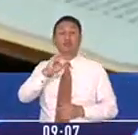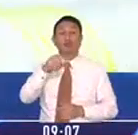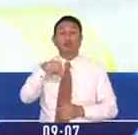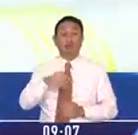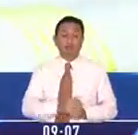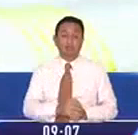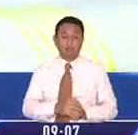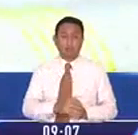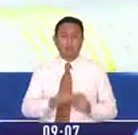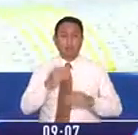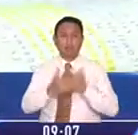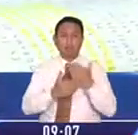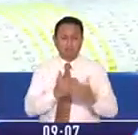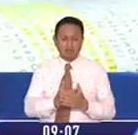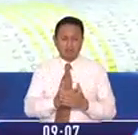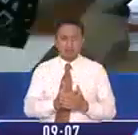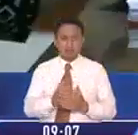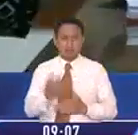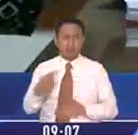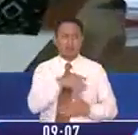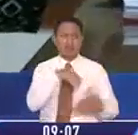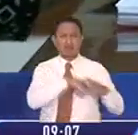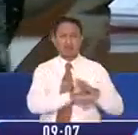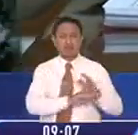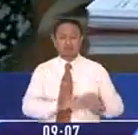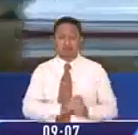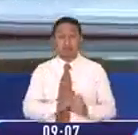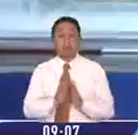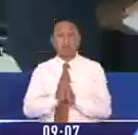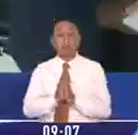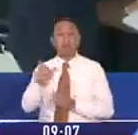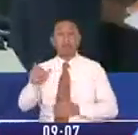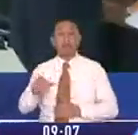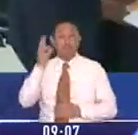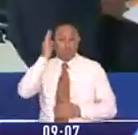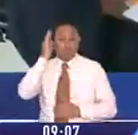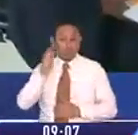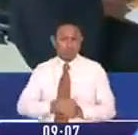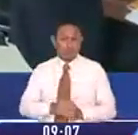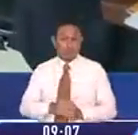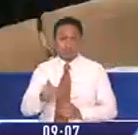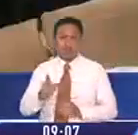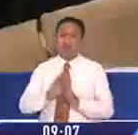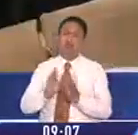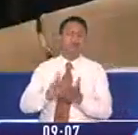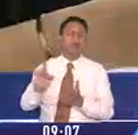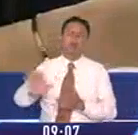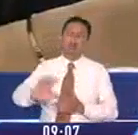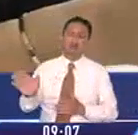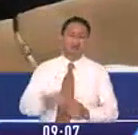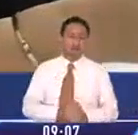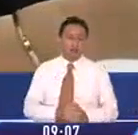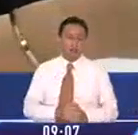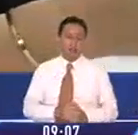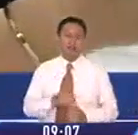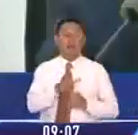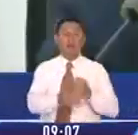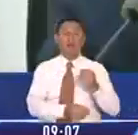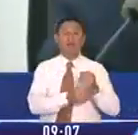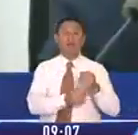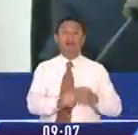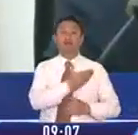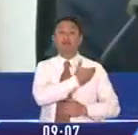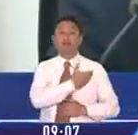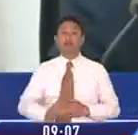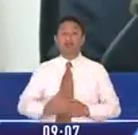Sin embargo, más tarde el proceso fue archivado, ya que la solicitante desistió en continuar con el recurso constitucional. A esto se suma que el presidente